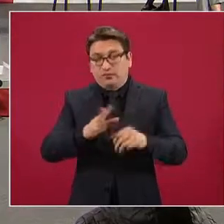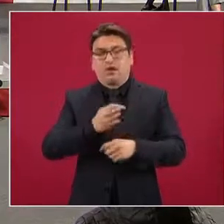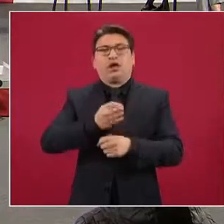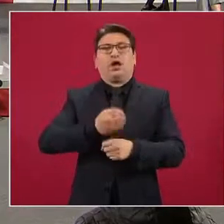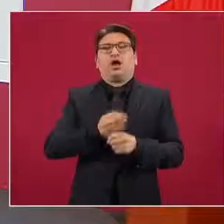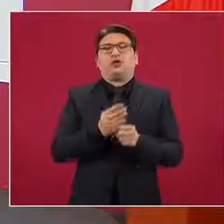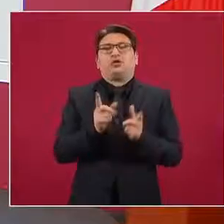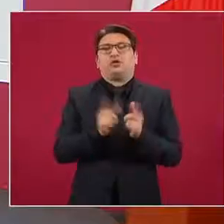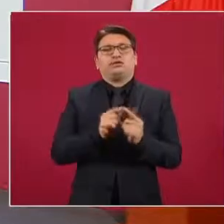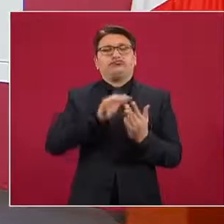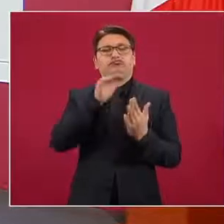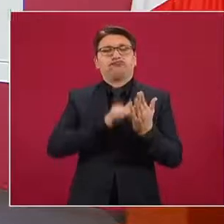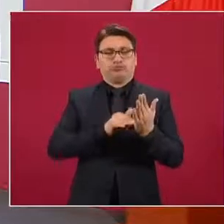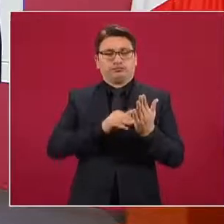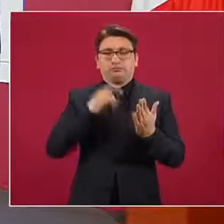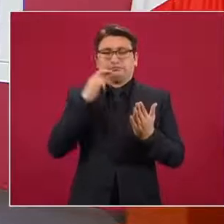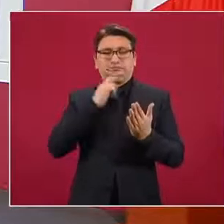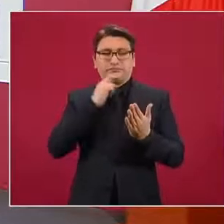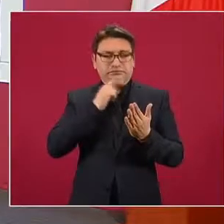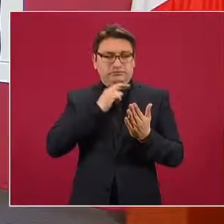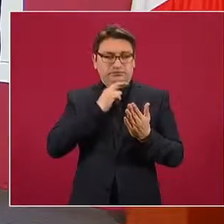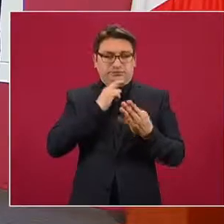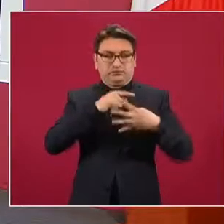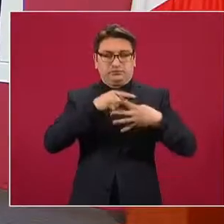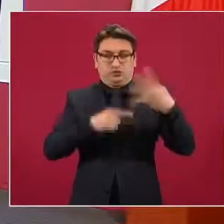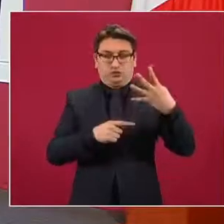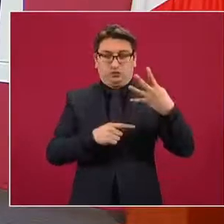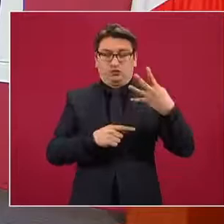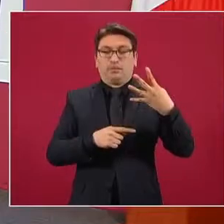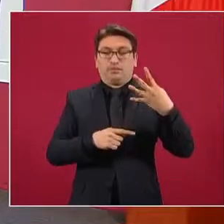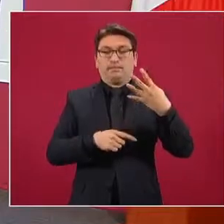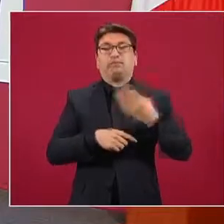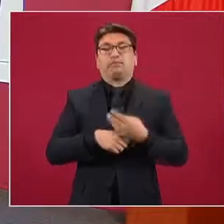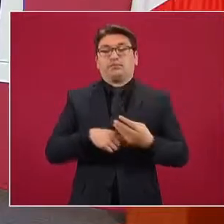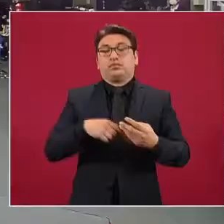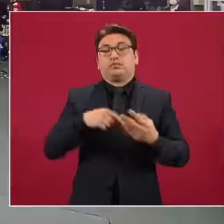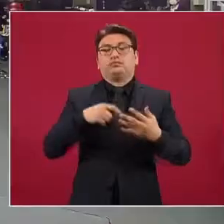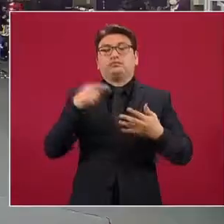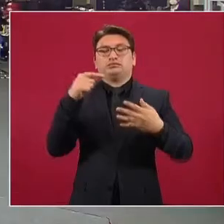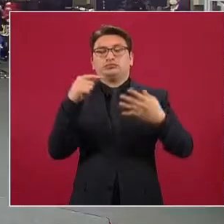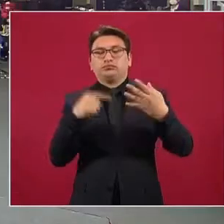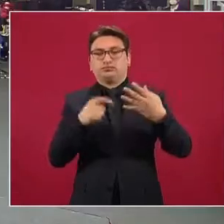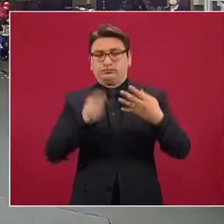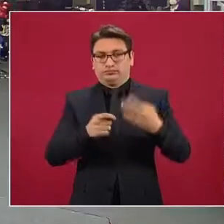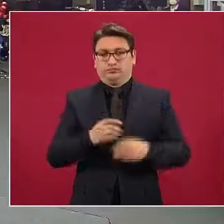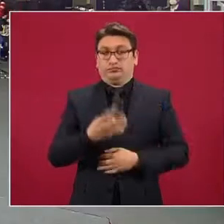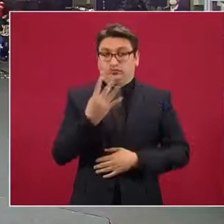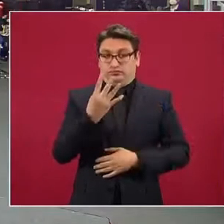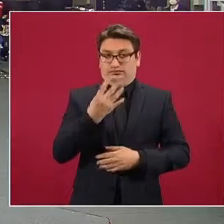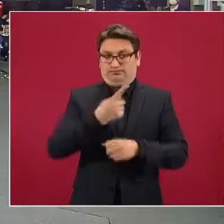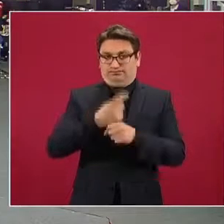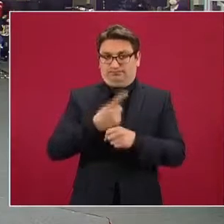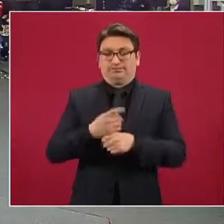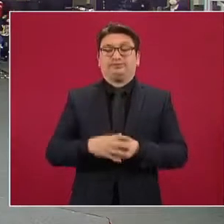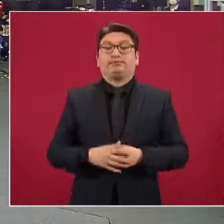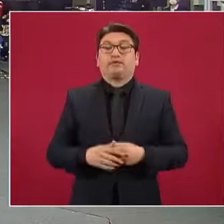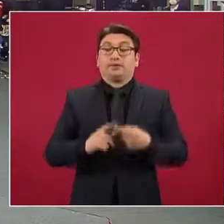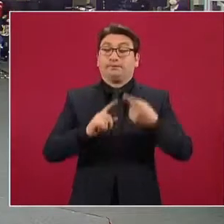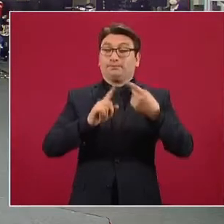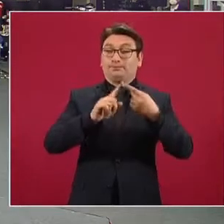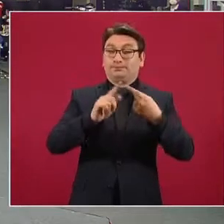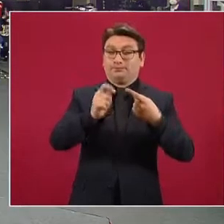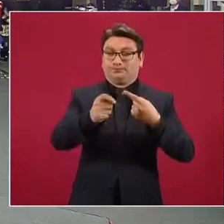leer rapidísimamente los 4 primeros puntos del estatuto. El primero